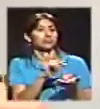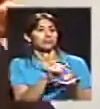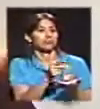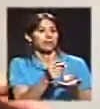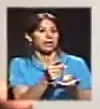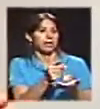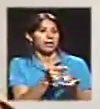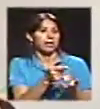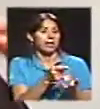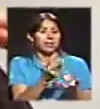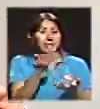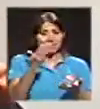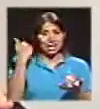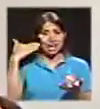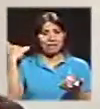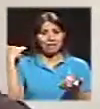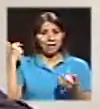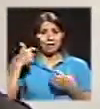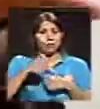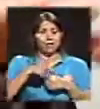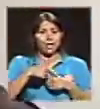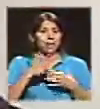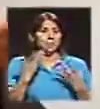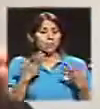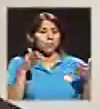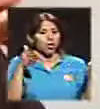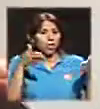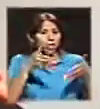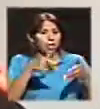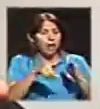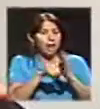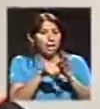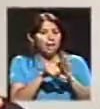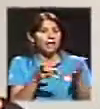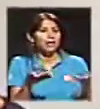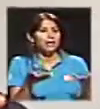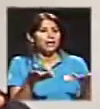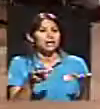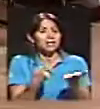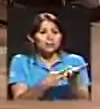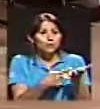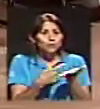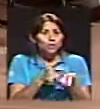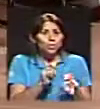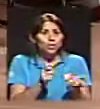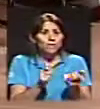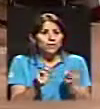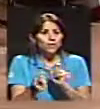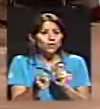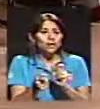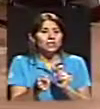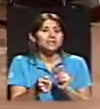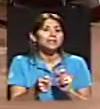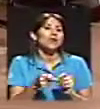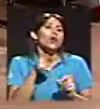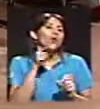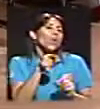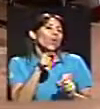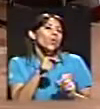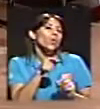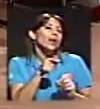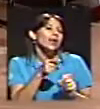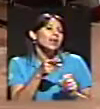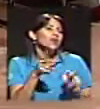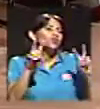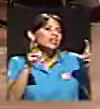tiempo y dentro del marco de la ley y dentro de la discusión de las modificaciones, uno de los temas era, comillas, qué hacer